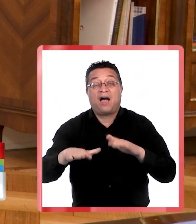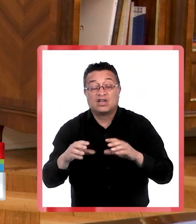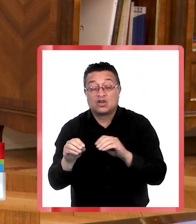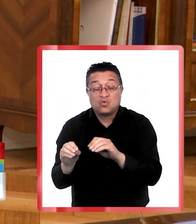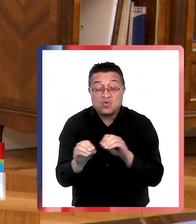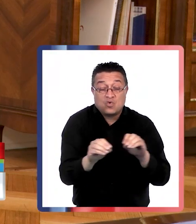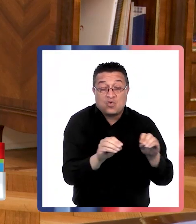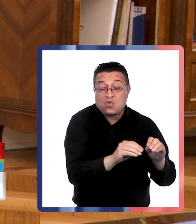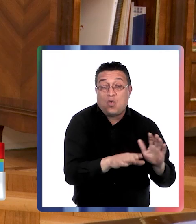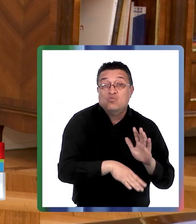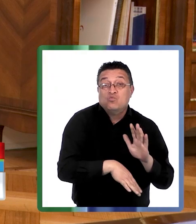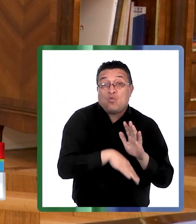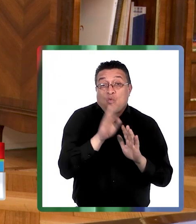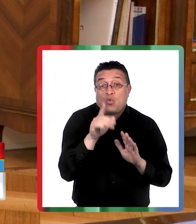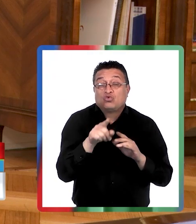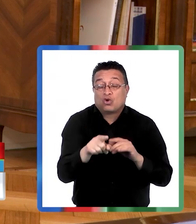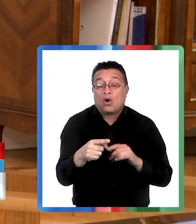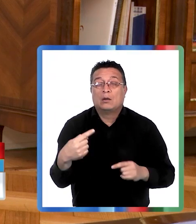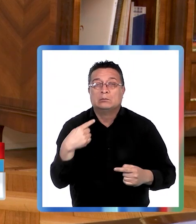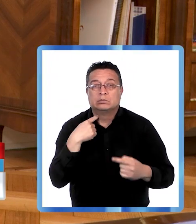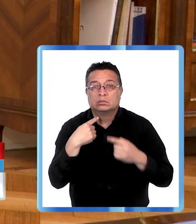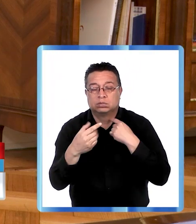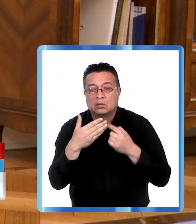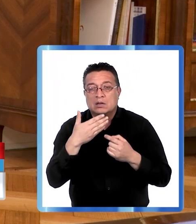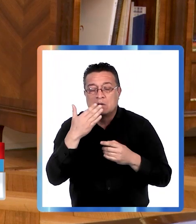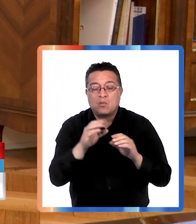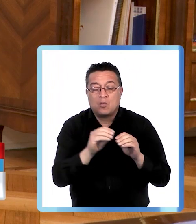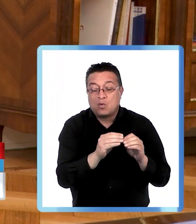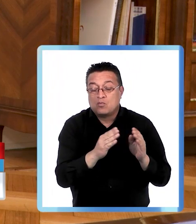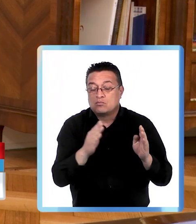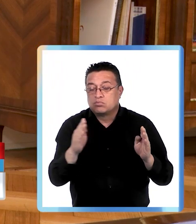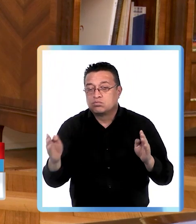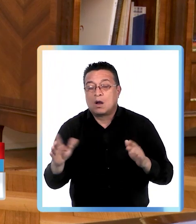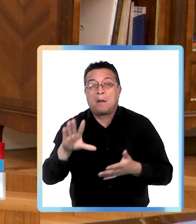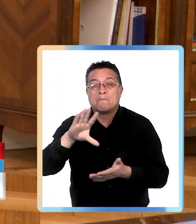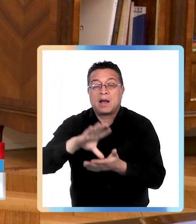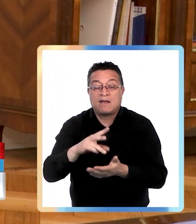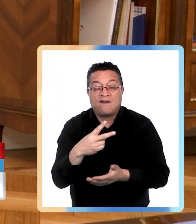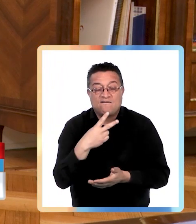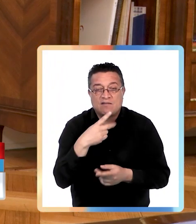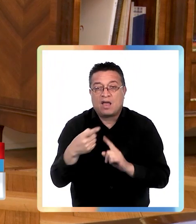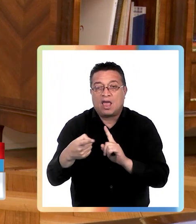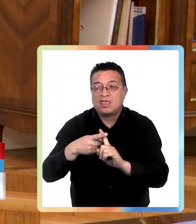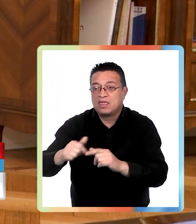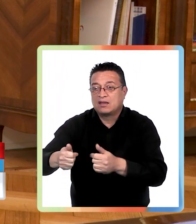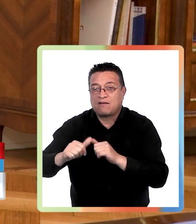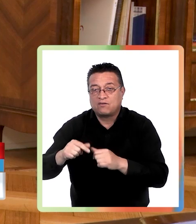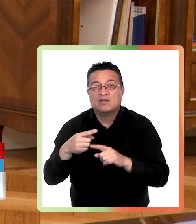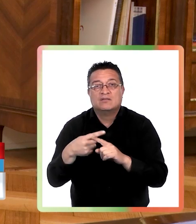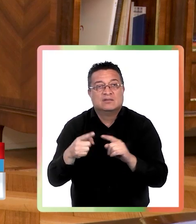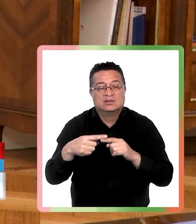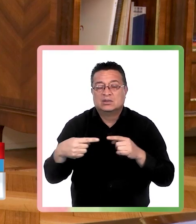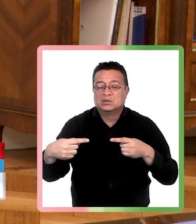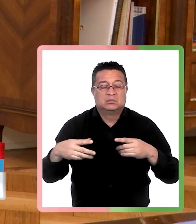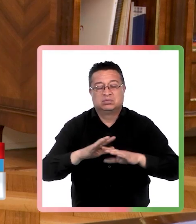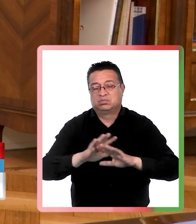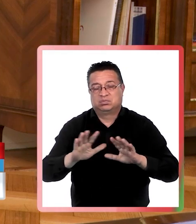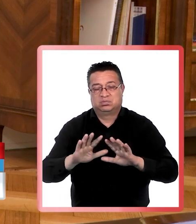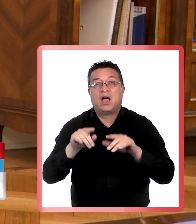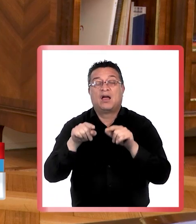veces en adelantarla en exceso se incurre en un desfase muy grande respecto a lo que el país está viviendo, los desafíos que está